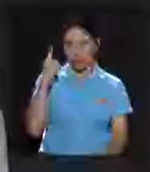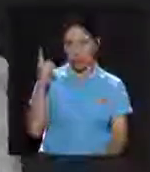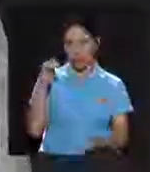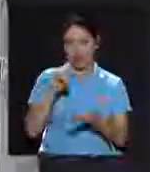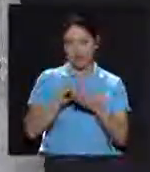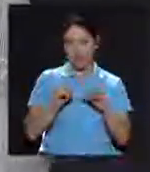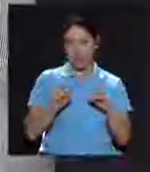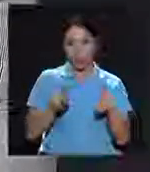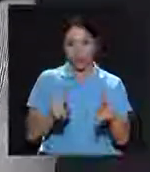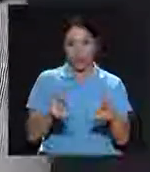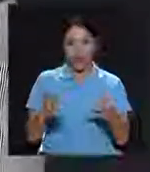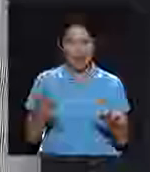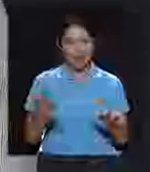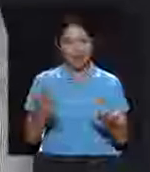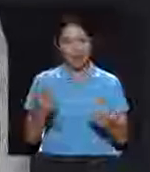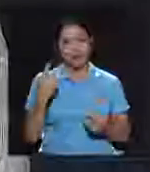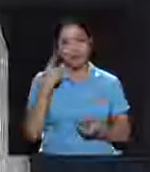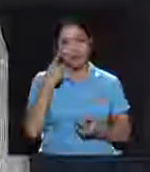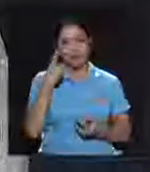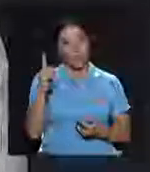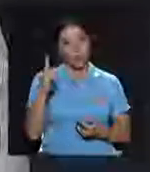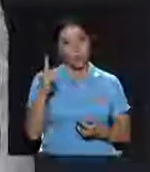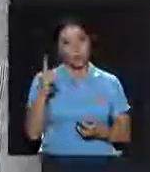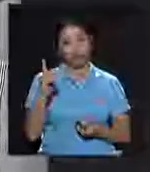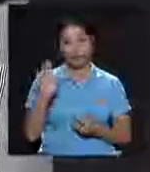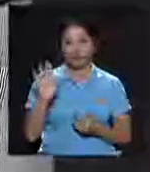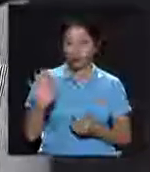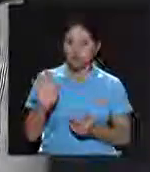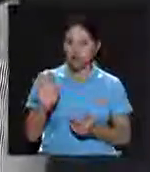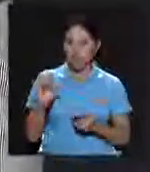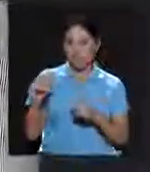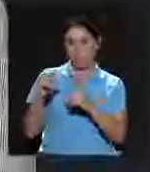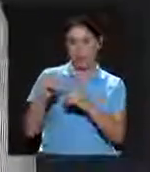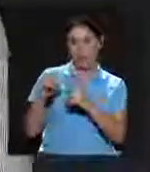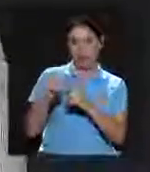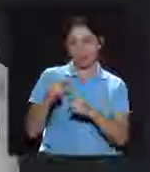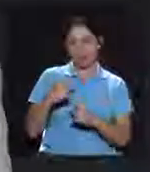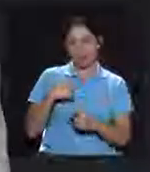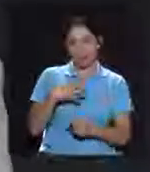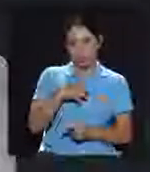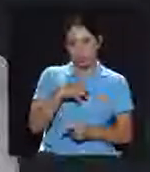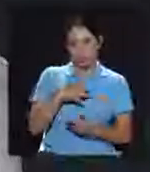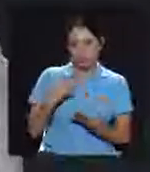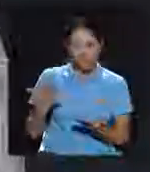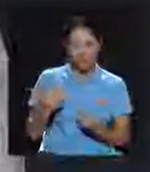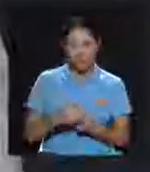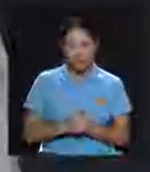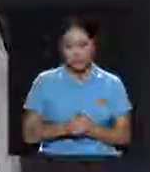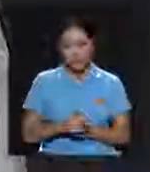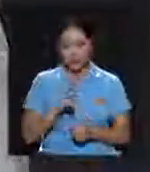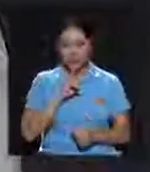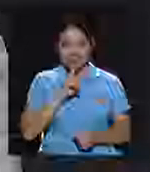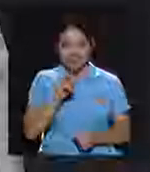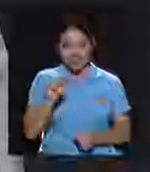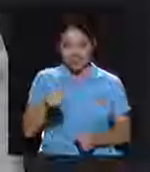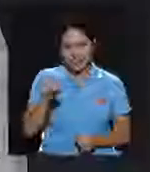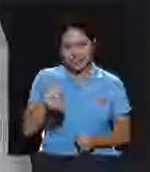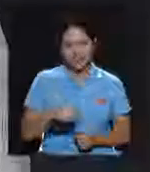y por las nobles palabras y merecidas que usted ha emitido efectivamente